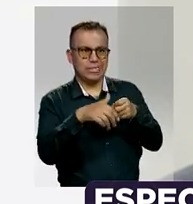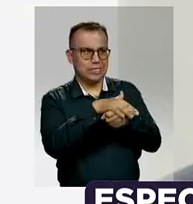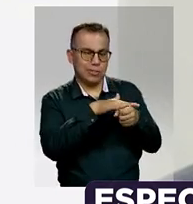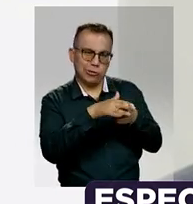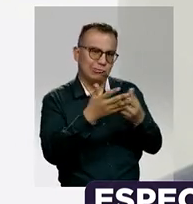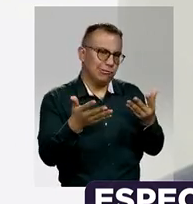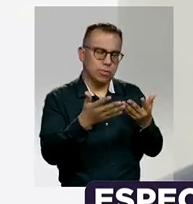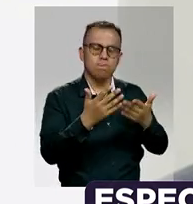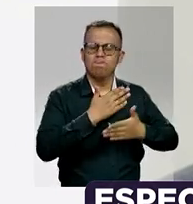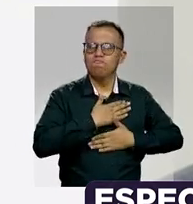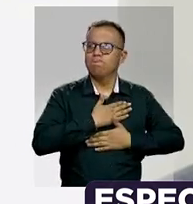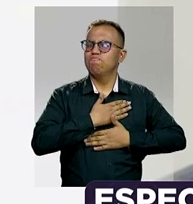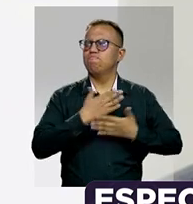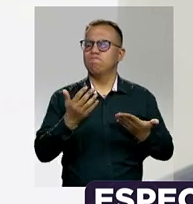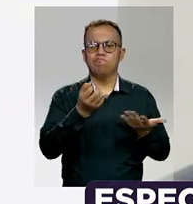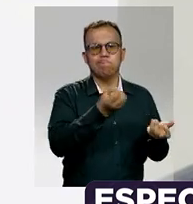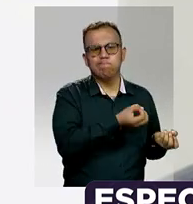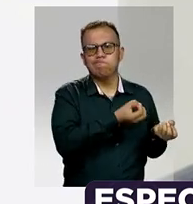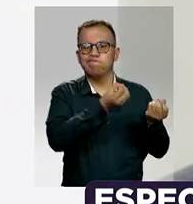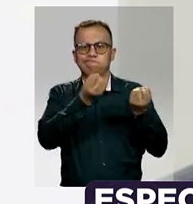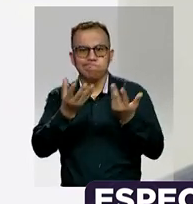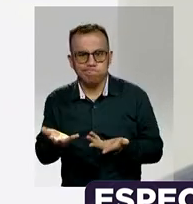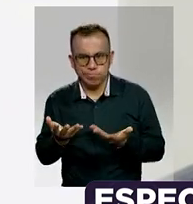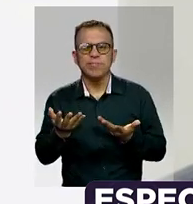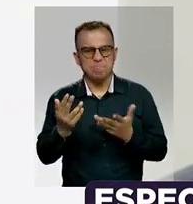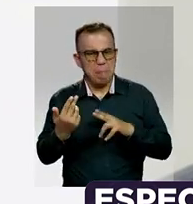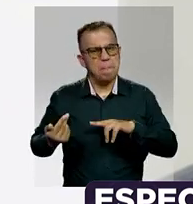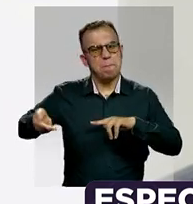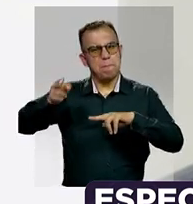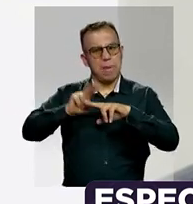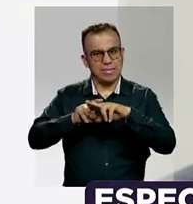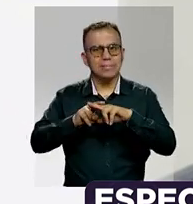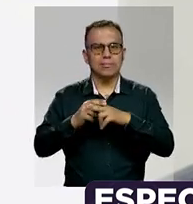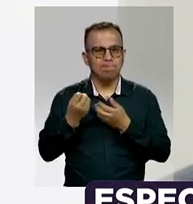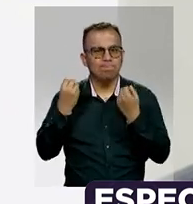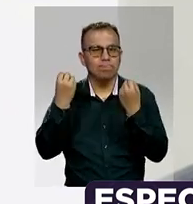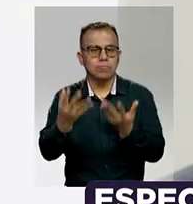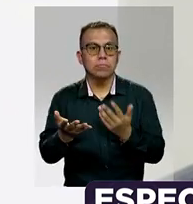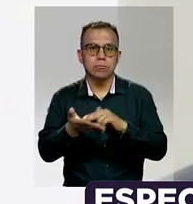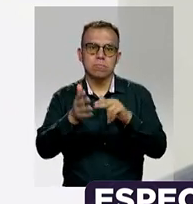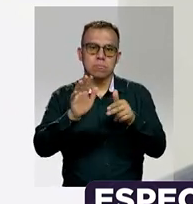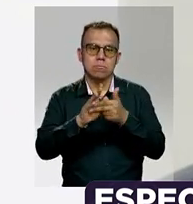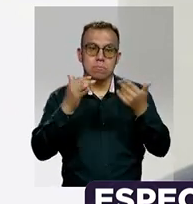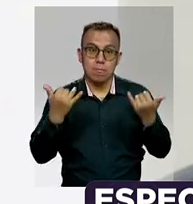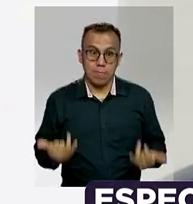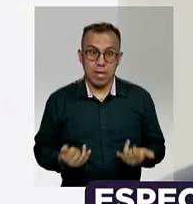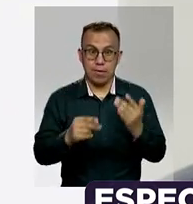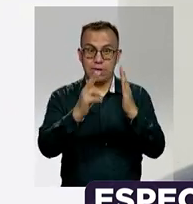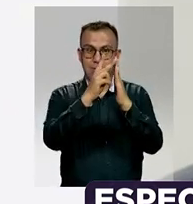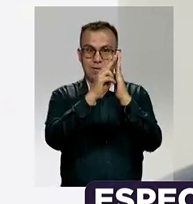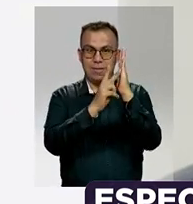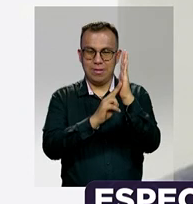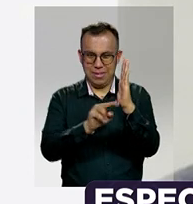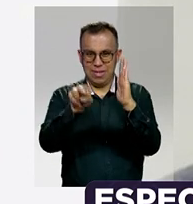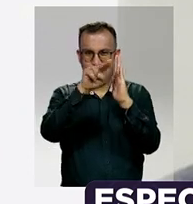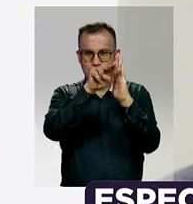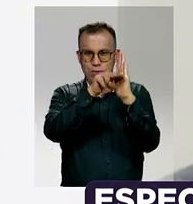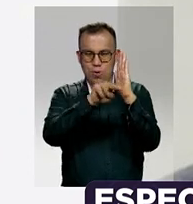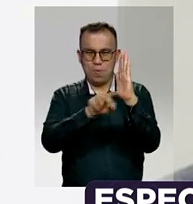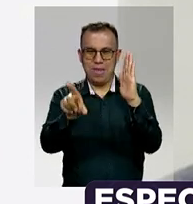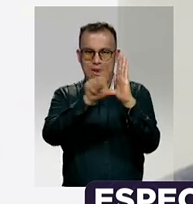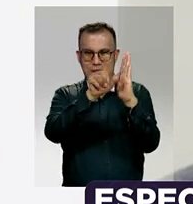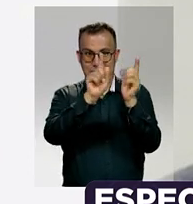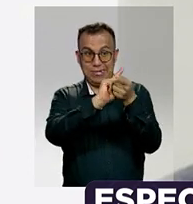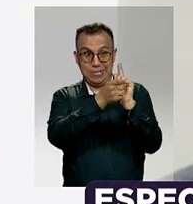económicas, están dispuestos a aportar más. Y en esa línea, en el marco de una reforma tributaria que tramite el gobierno